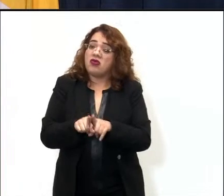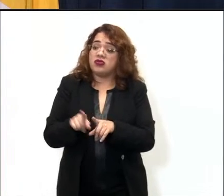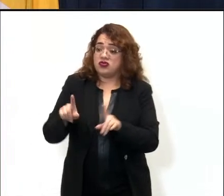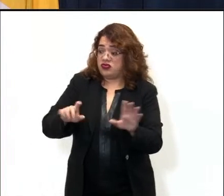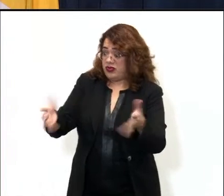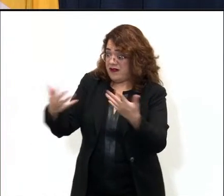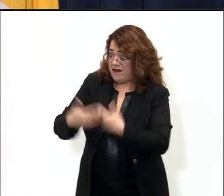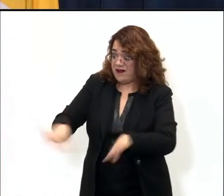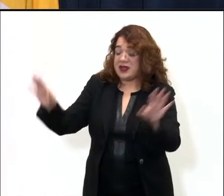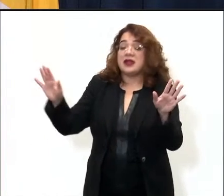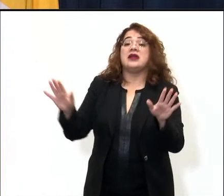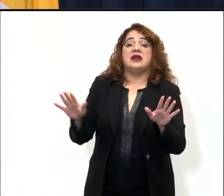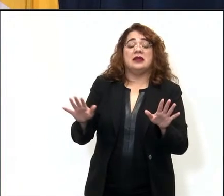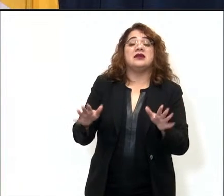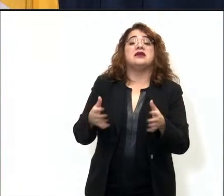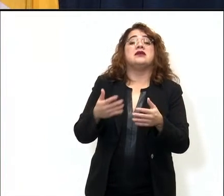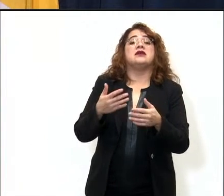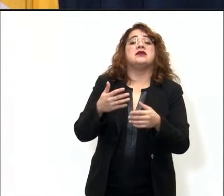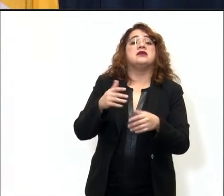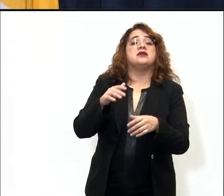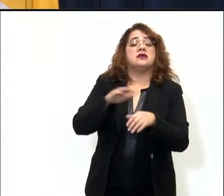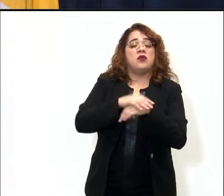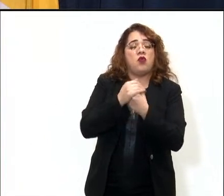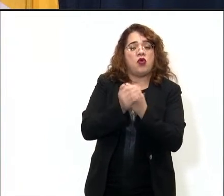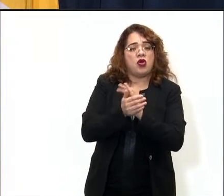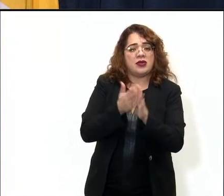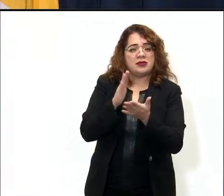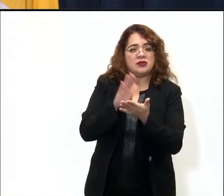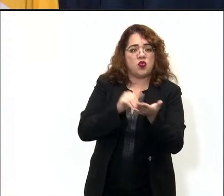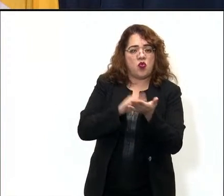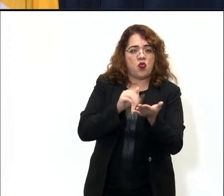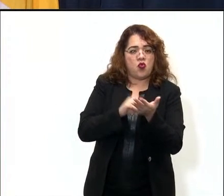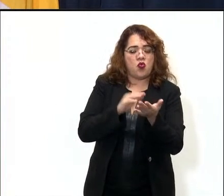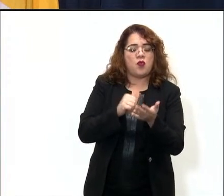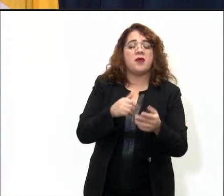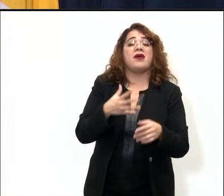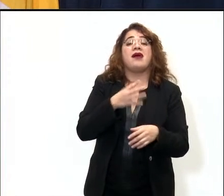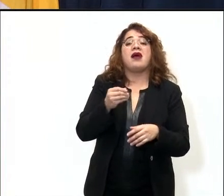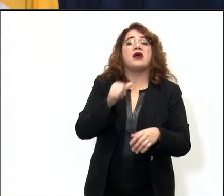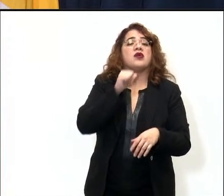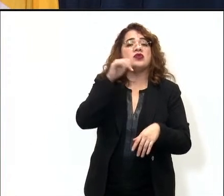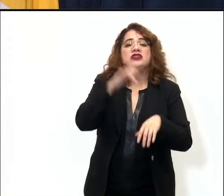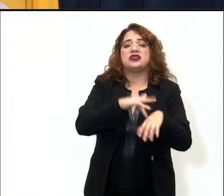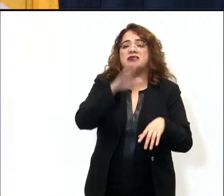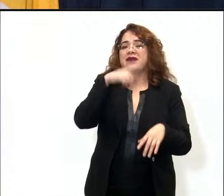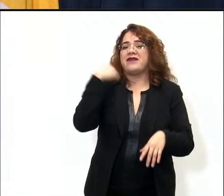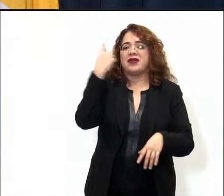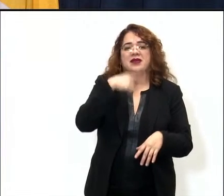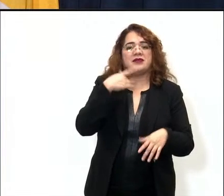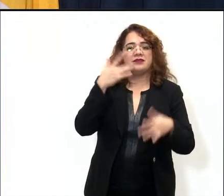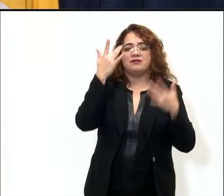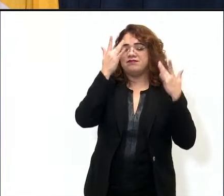limpieza y evitar tocar la cara con las manos sin lavar. Su hogar debe